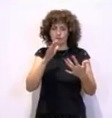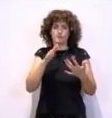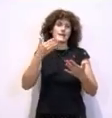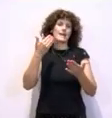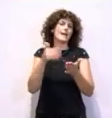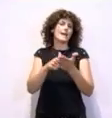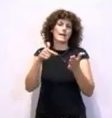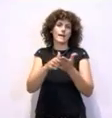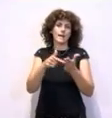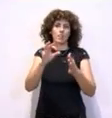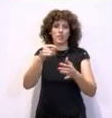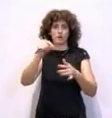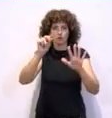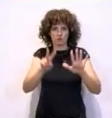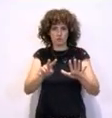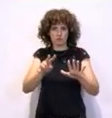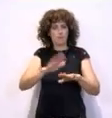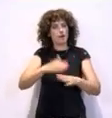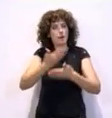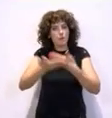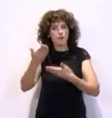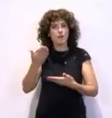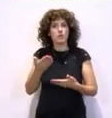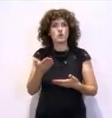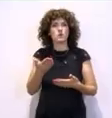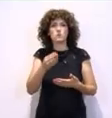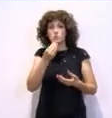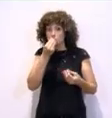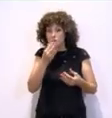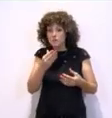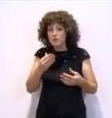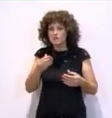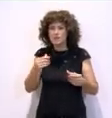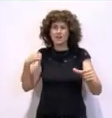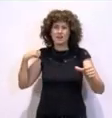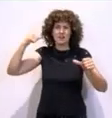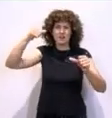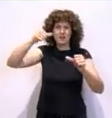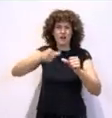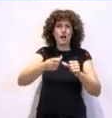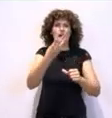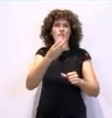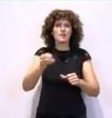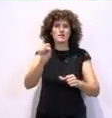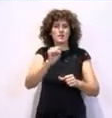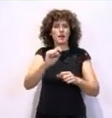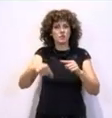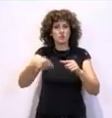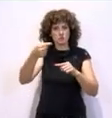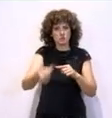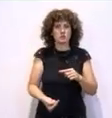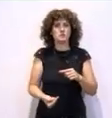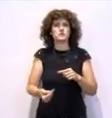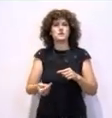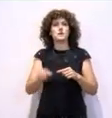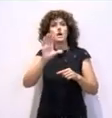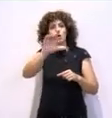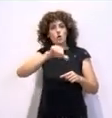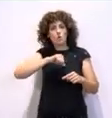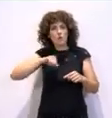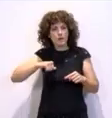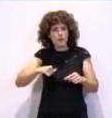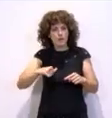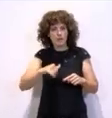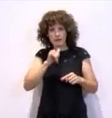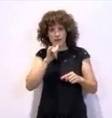07 para cooperación. Pues bien, muchísimos años después, más de 30 años después, en nuestra comunidad